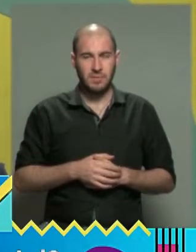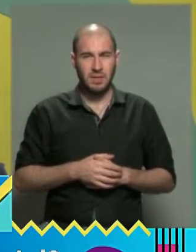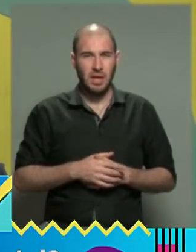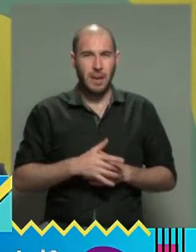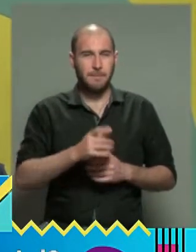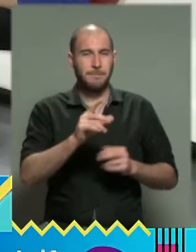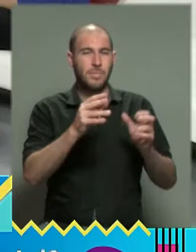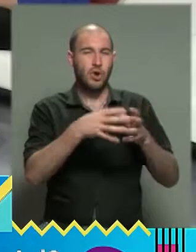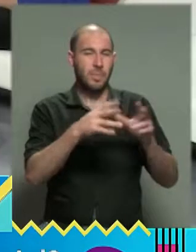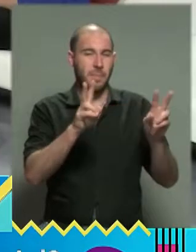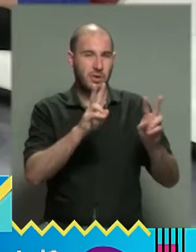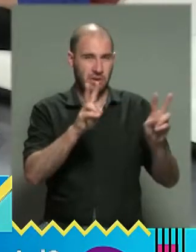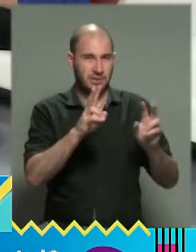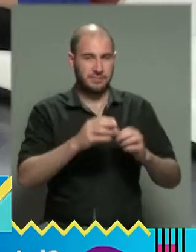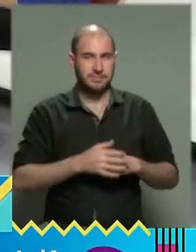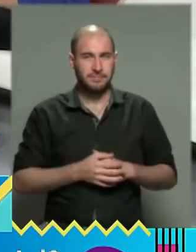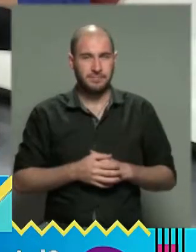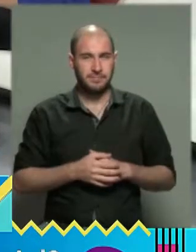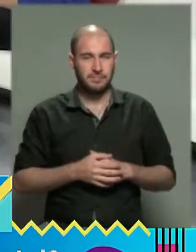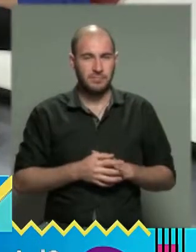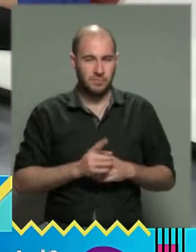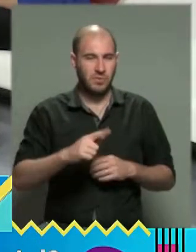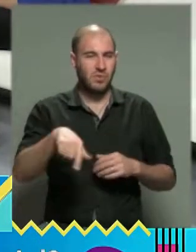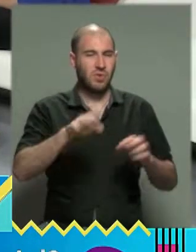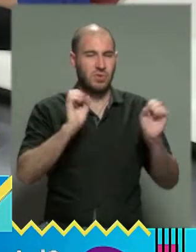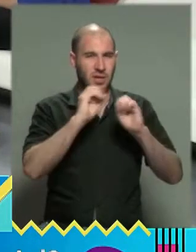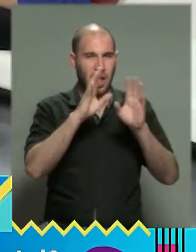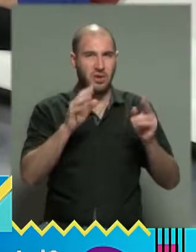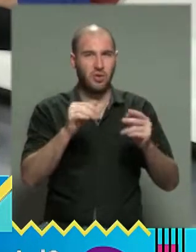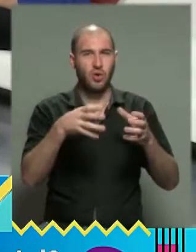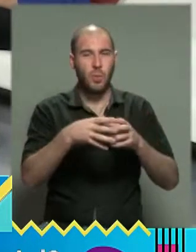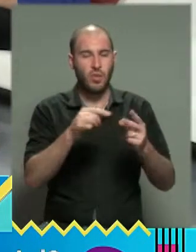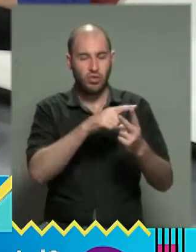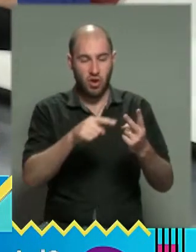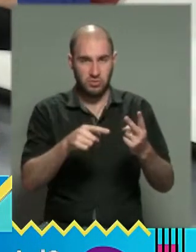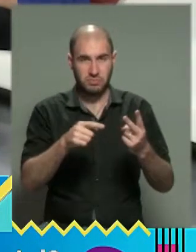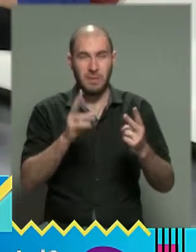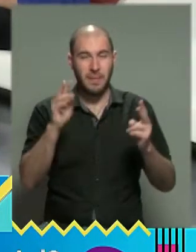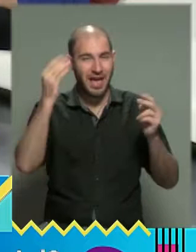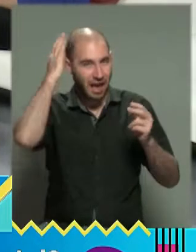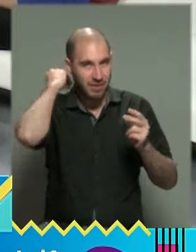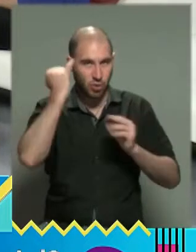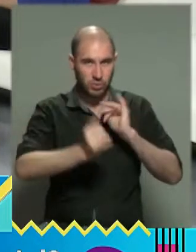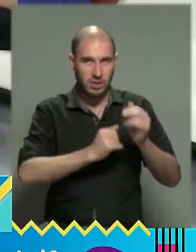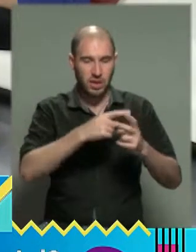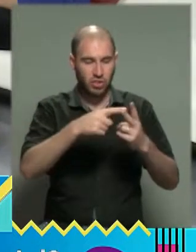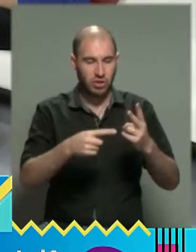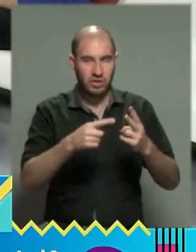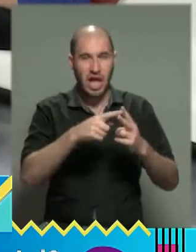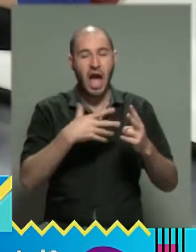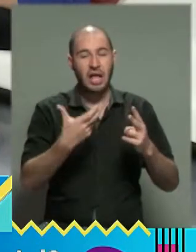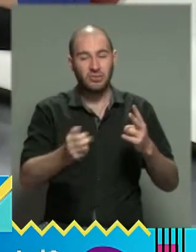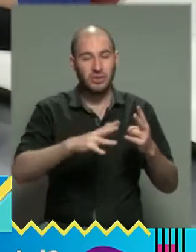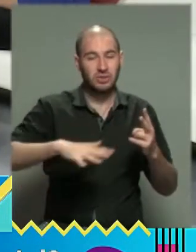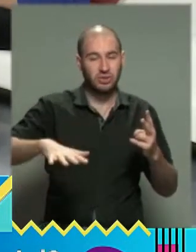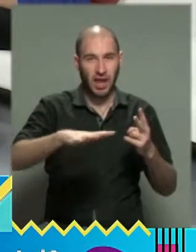Conceptualmente el peronismo tiene claro dos brazos, como decía Perón. Dos brazos tiene. La ayuda